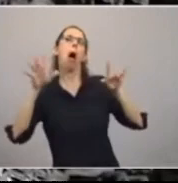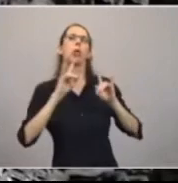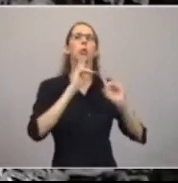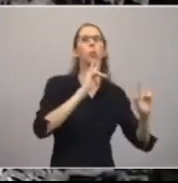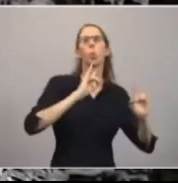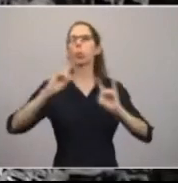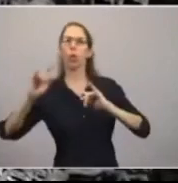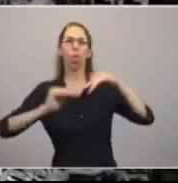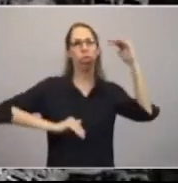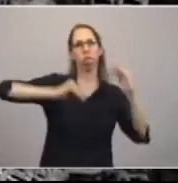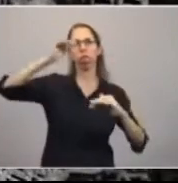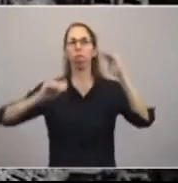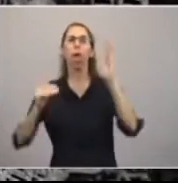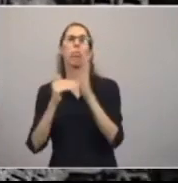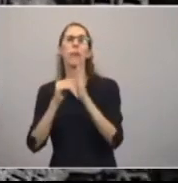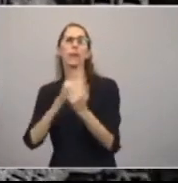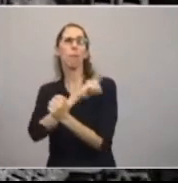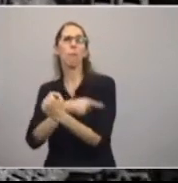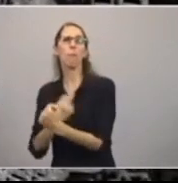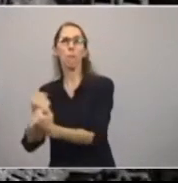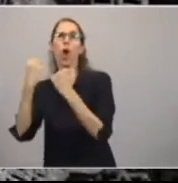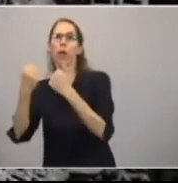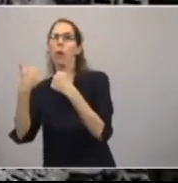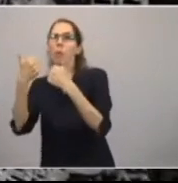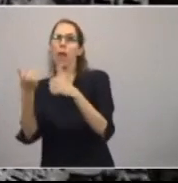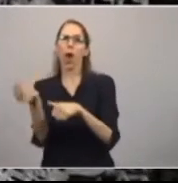albedrío, la ley del más fuerte.